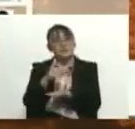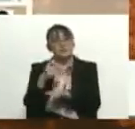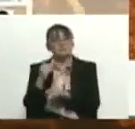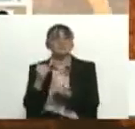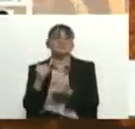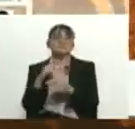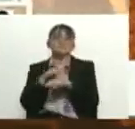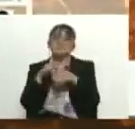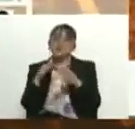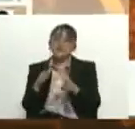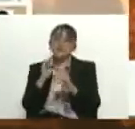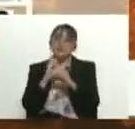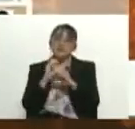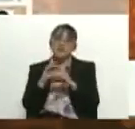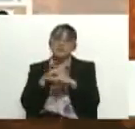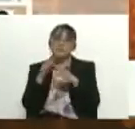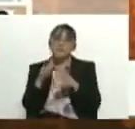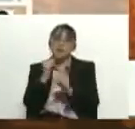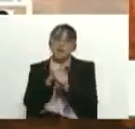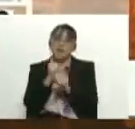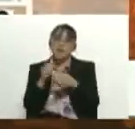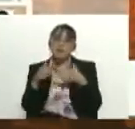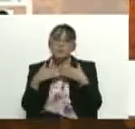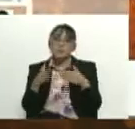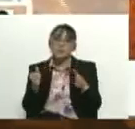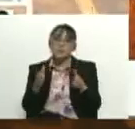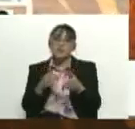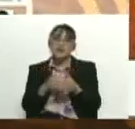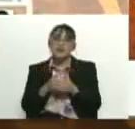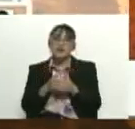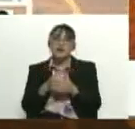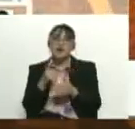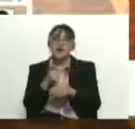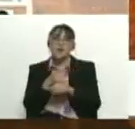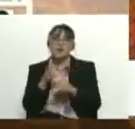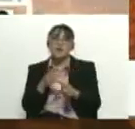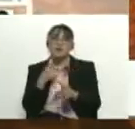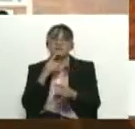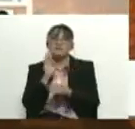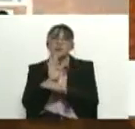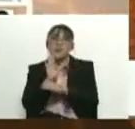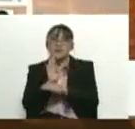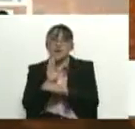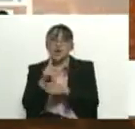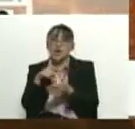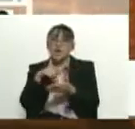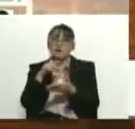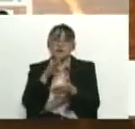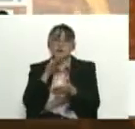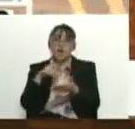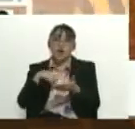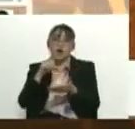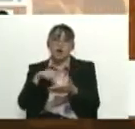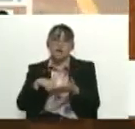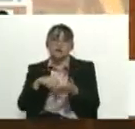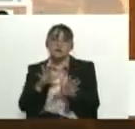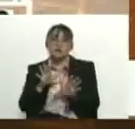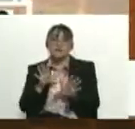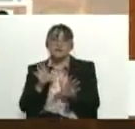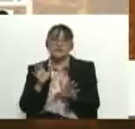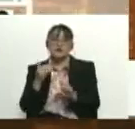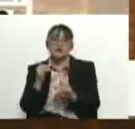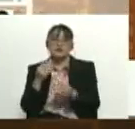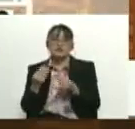Ministerio de transporte el Ministerio de Obras Públicas Entonces el gobernador dice que cuidado con esas contratistas y no hay contratistas señor gobernador